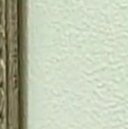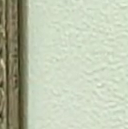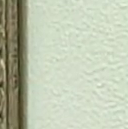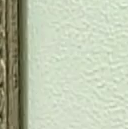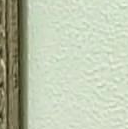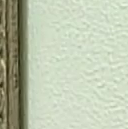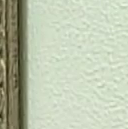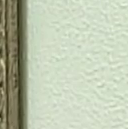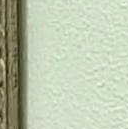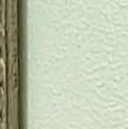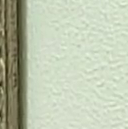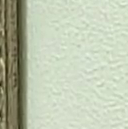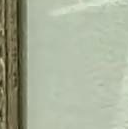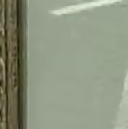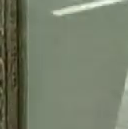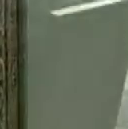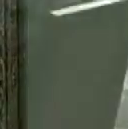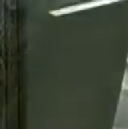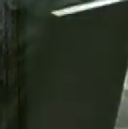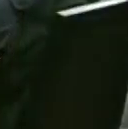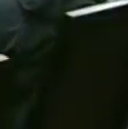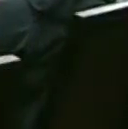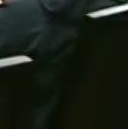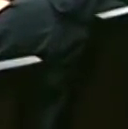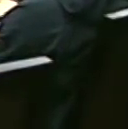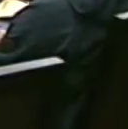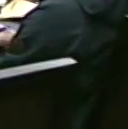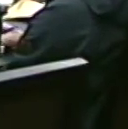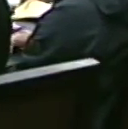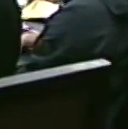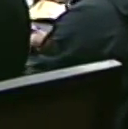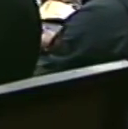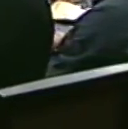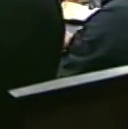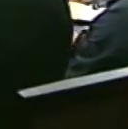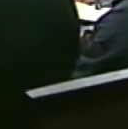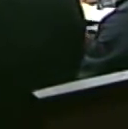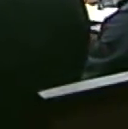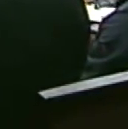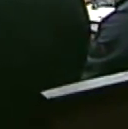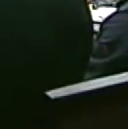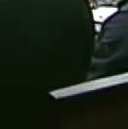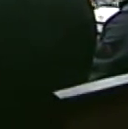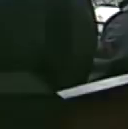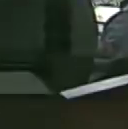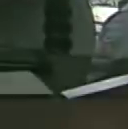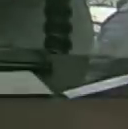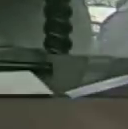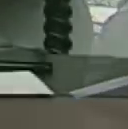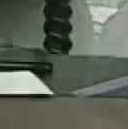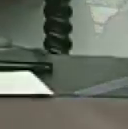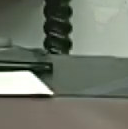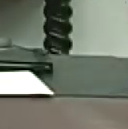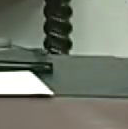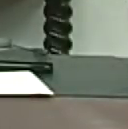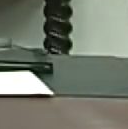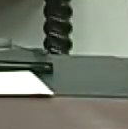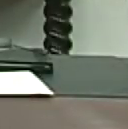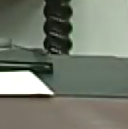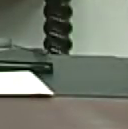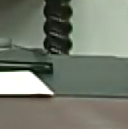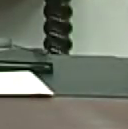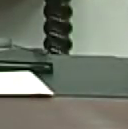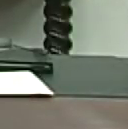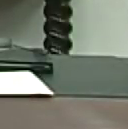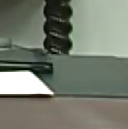vida que nos ha dado tanto. Y nos permitió estar al lado, conocer, vivir, trabajar